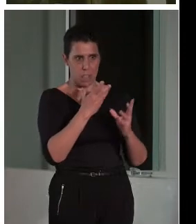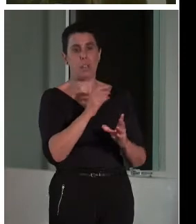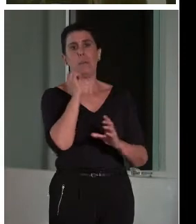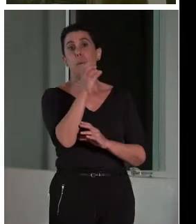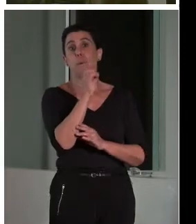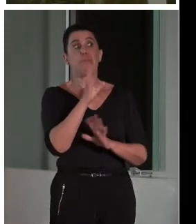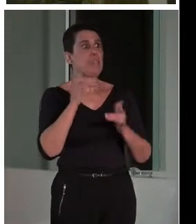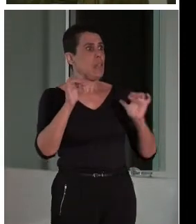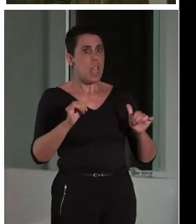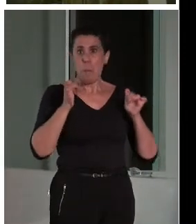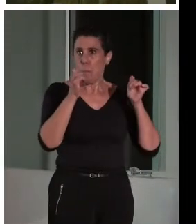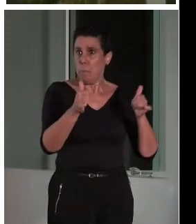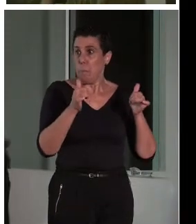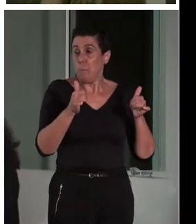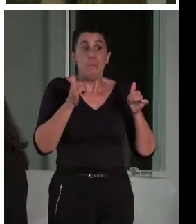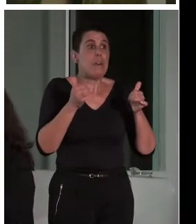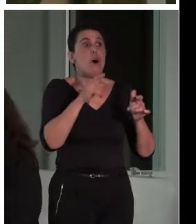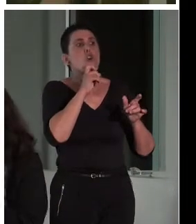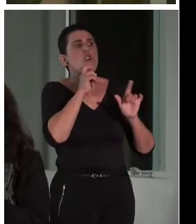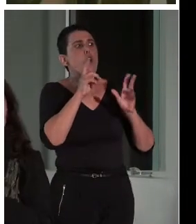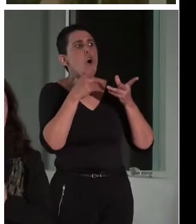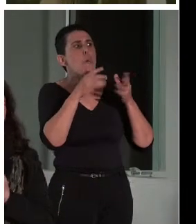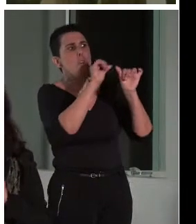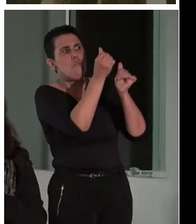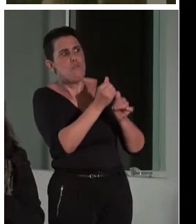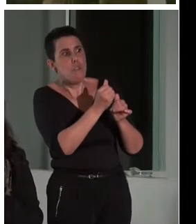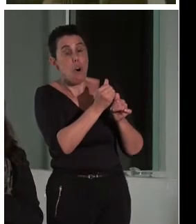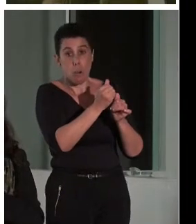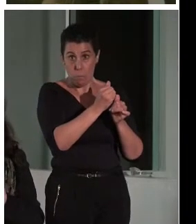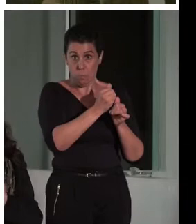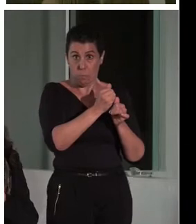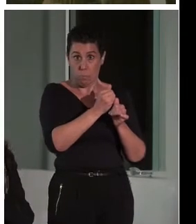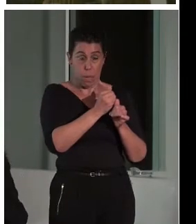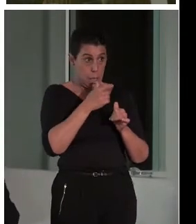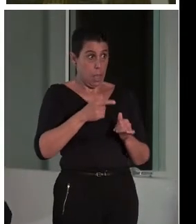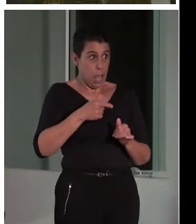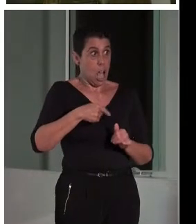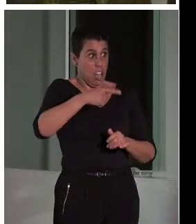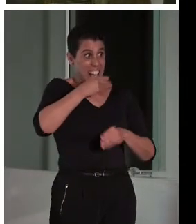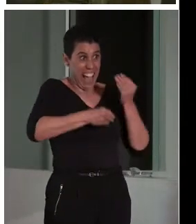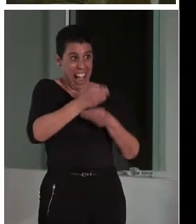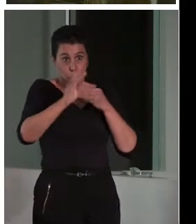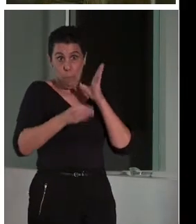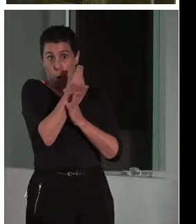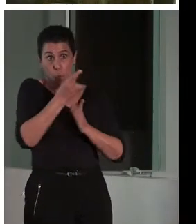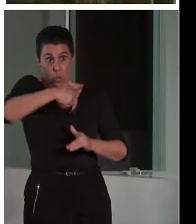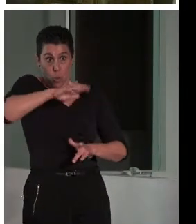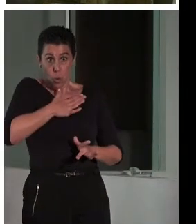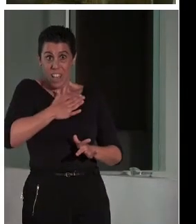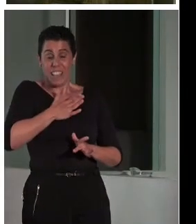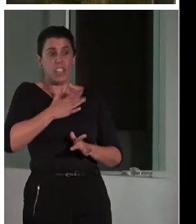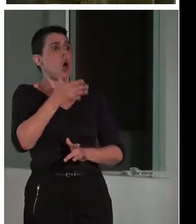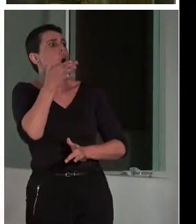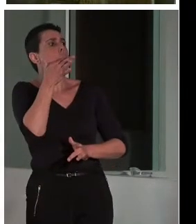enfoque en que estamos trabajando lo que el conocimiento no sólo lo que producimos nosotros sino lo que aportáis los distintos